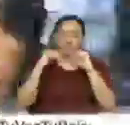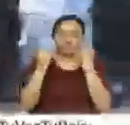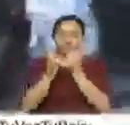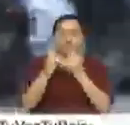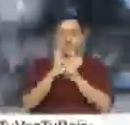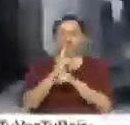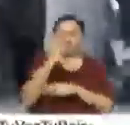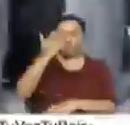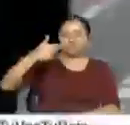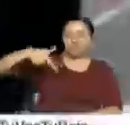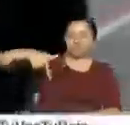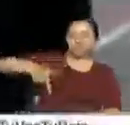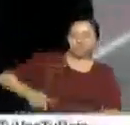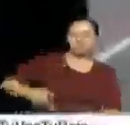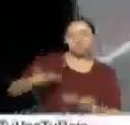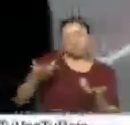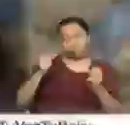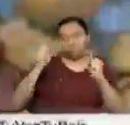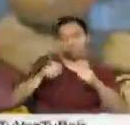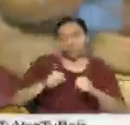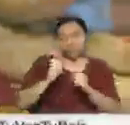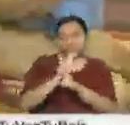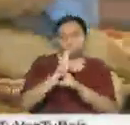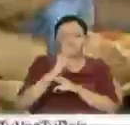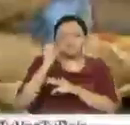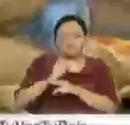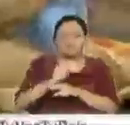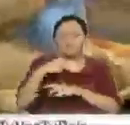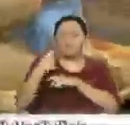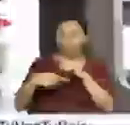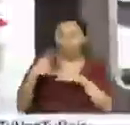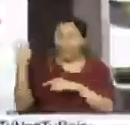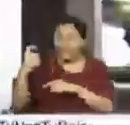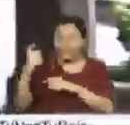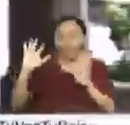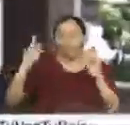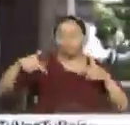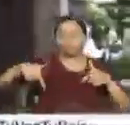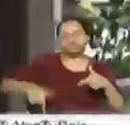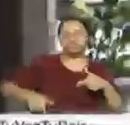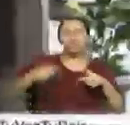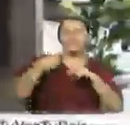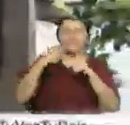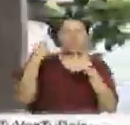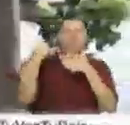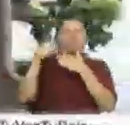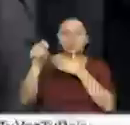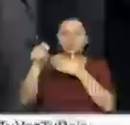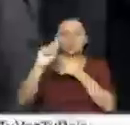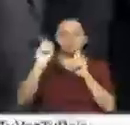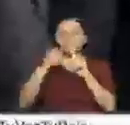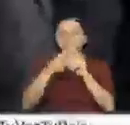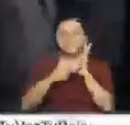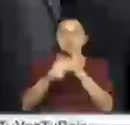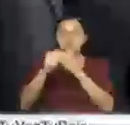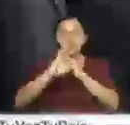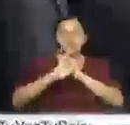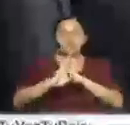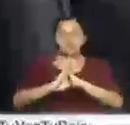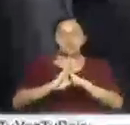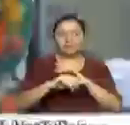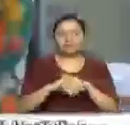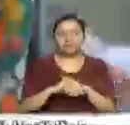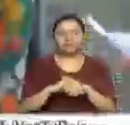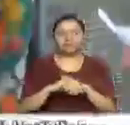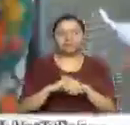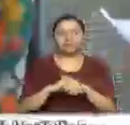Calle indicó que podrán utilizarlas siempre y cuando sean necesarias y con la regulación y autorización previa del Ministerio de Defensa.